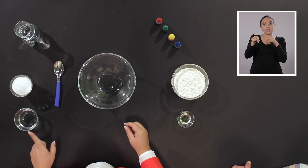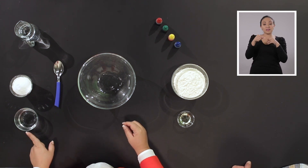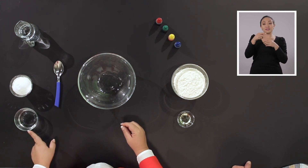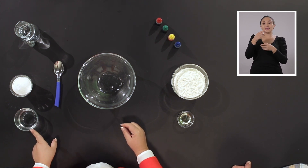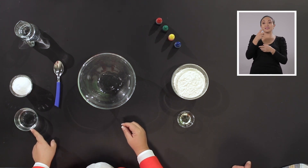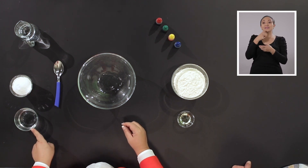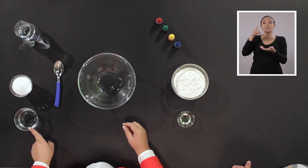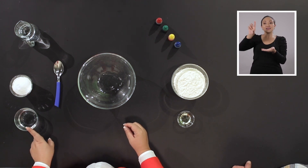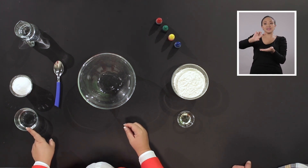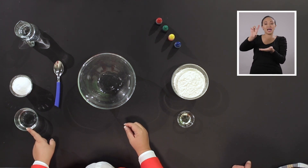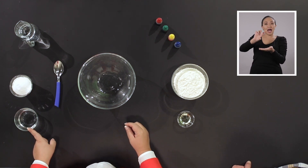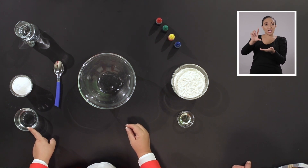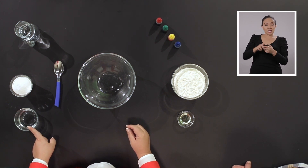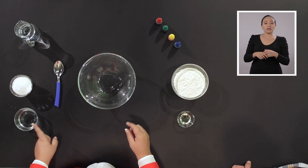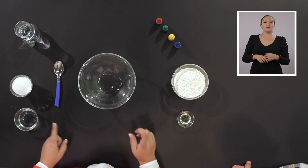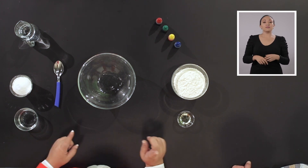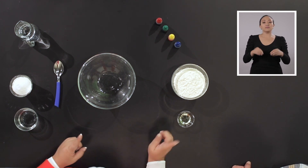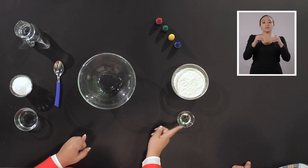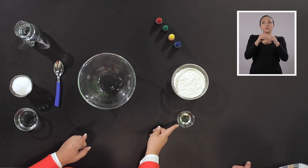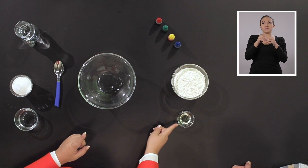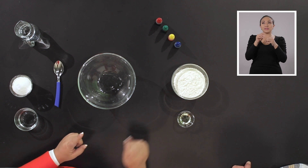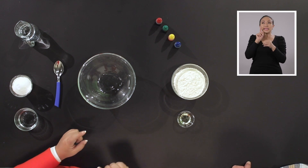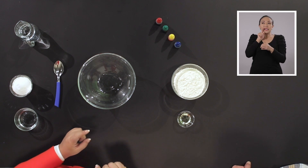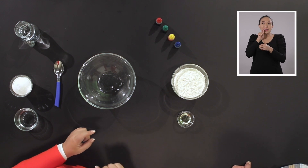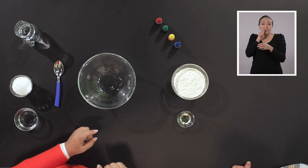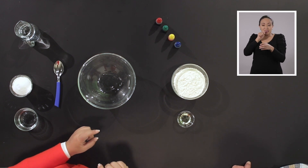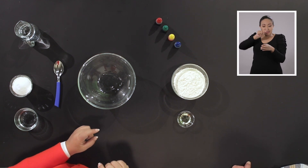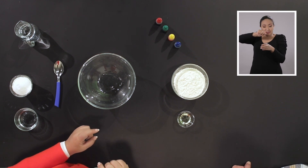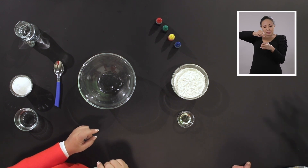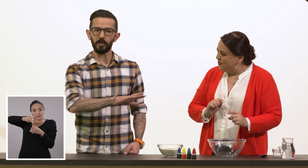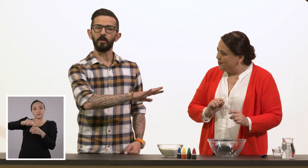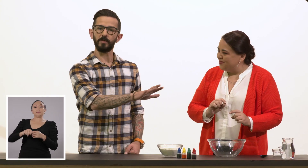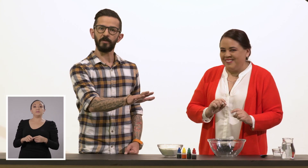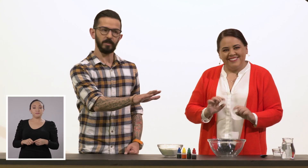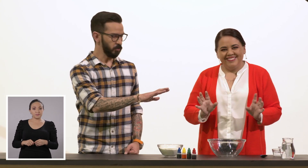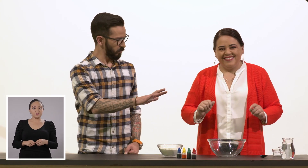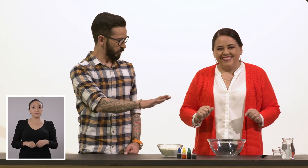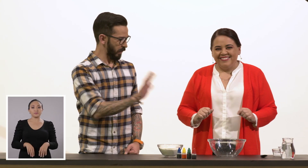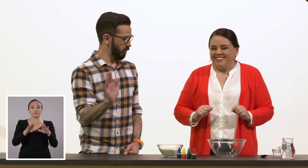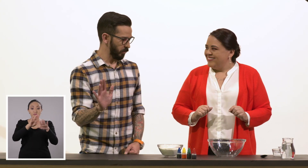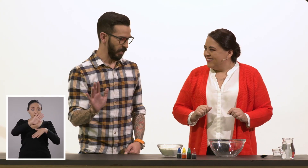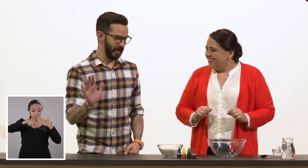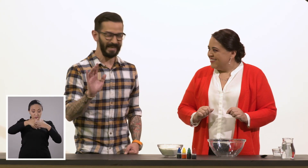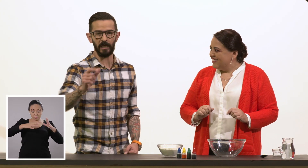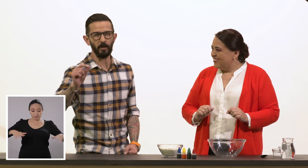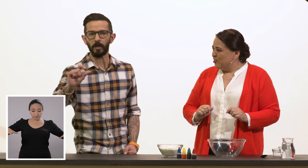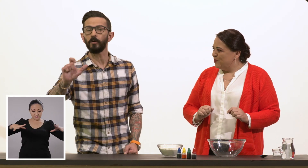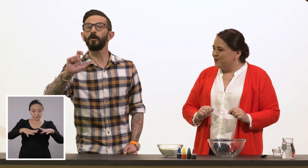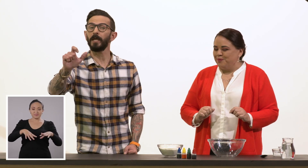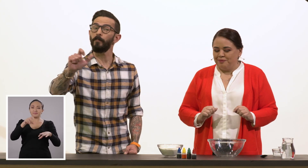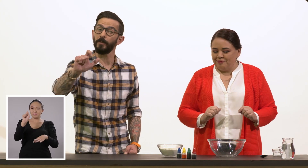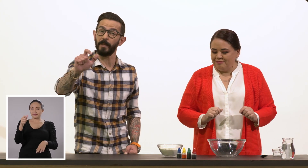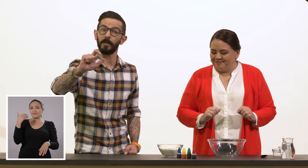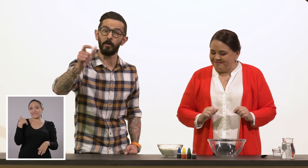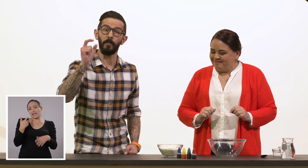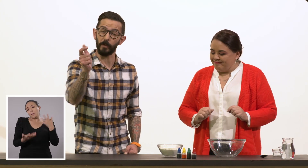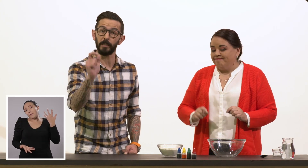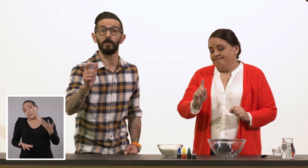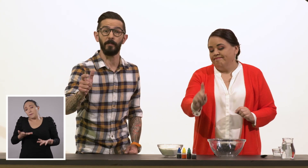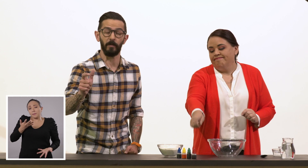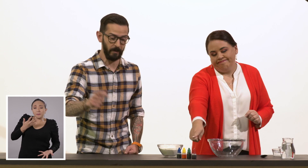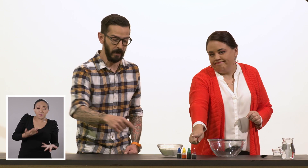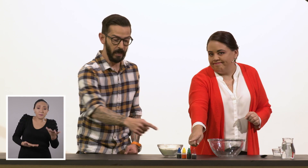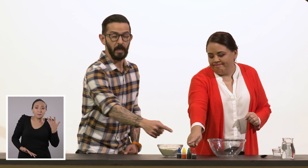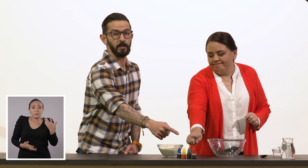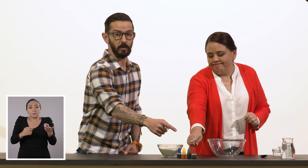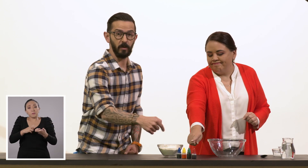de sal, necesitamos vinagre y necesitamos aceite. Creo que todos estos insumos tenemos en casa. El único con el que podrían tener un